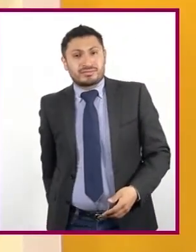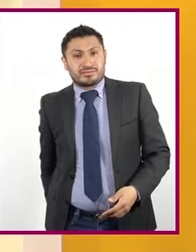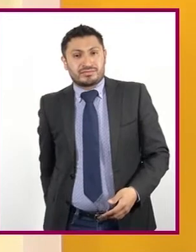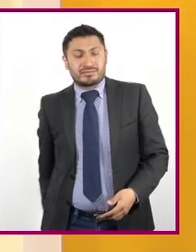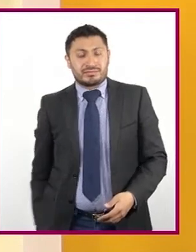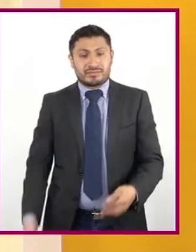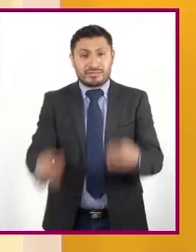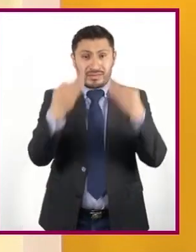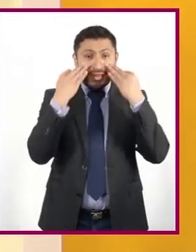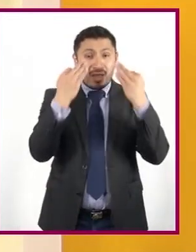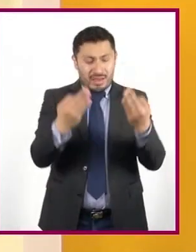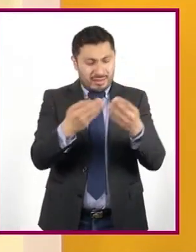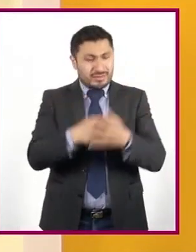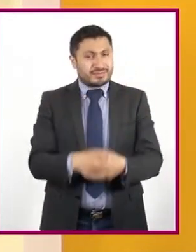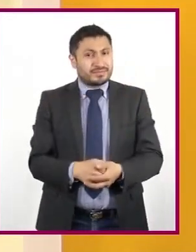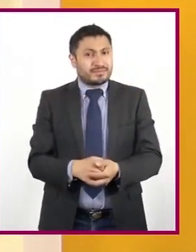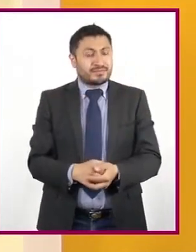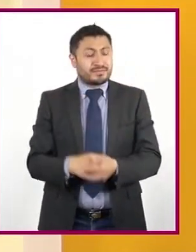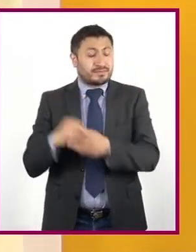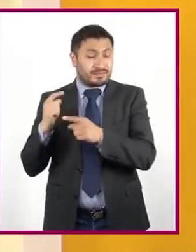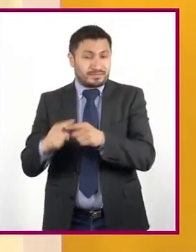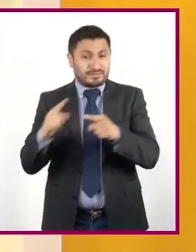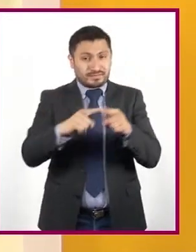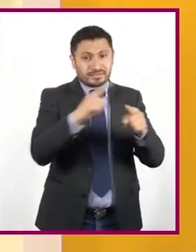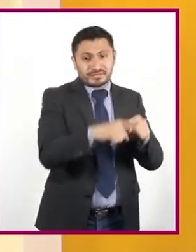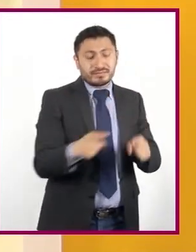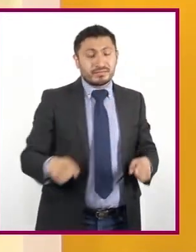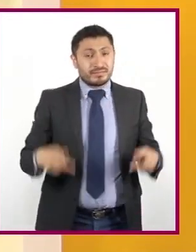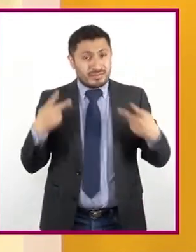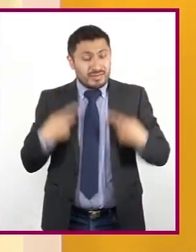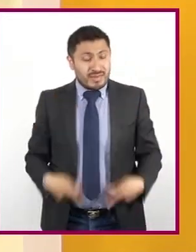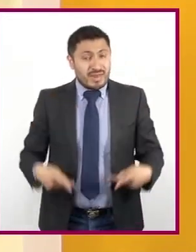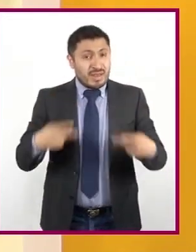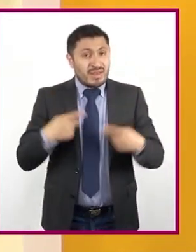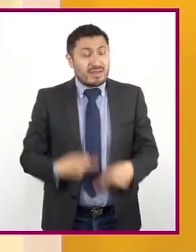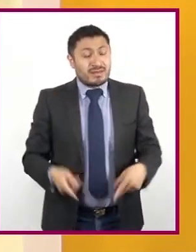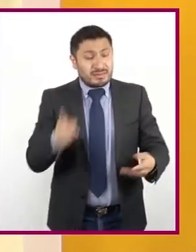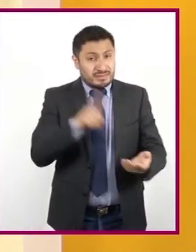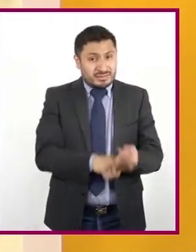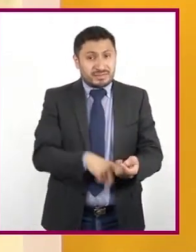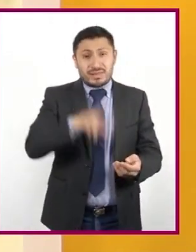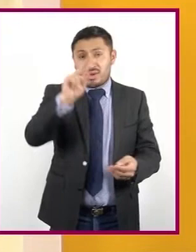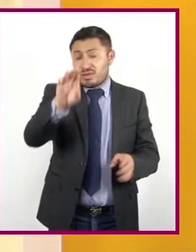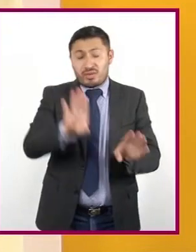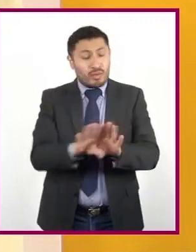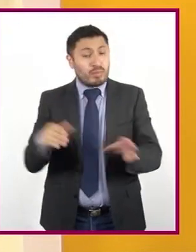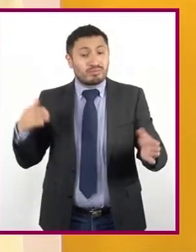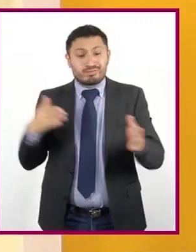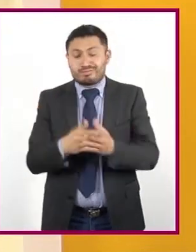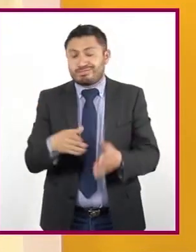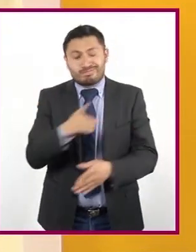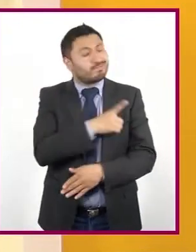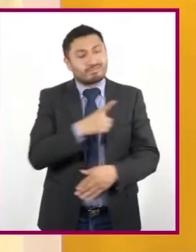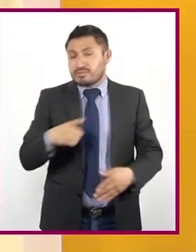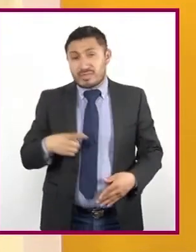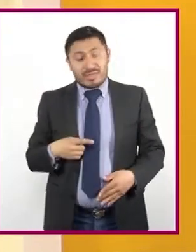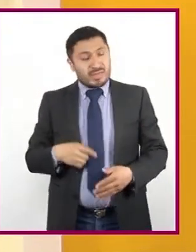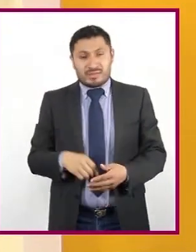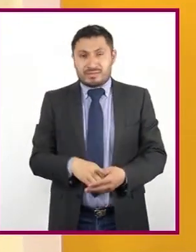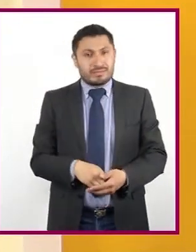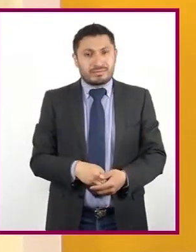Como pudieron ver y escuchar, las diferencias entre las personas no deben ser una limitación para disfrutar de su